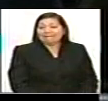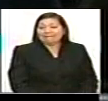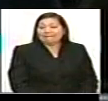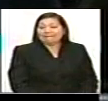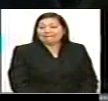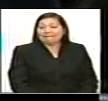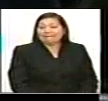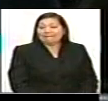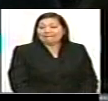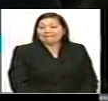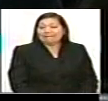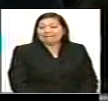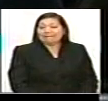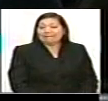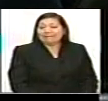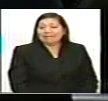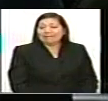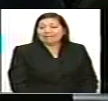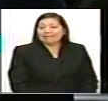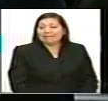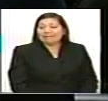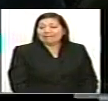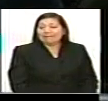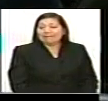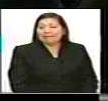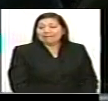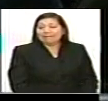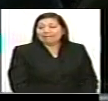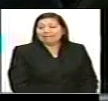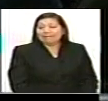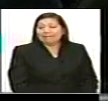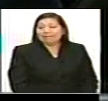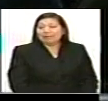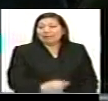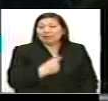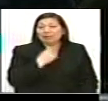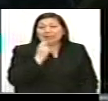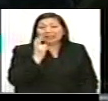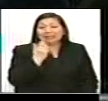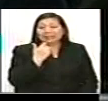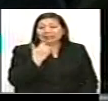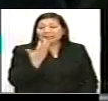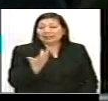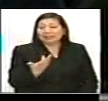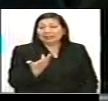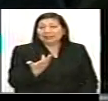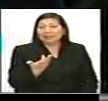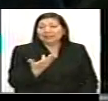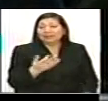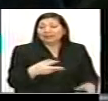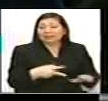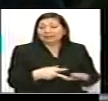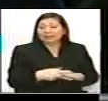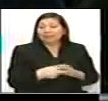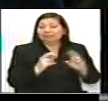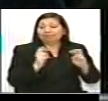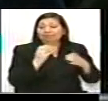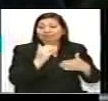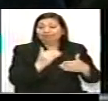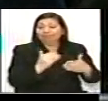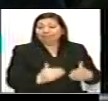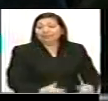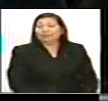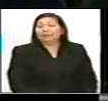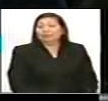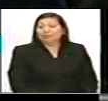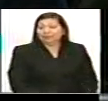Y ahora que esos 61 estaciones están siniestradas, ¿se ha interrumpido la data? En esas está interrumpido, en esos puntos. Tener en cuenta, claro,